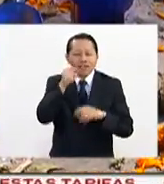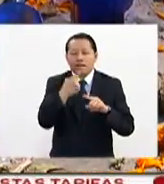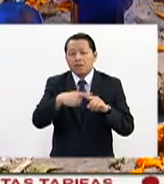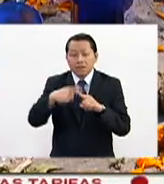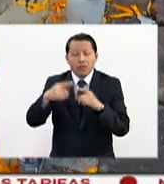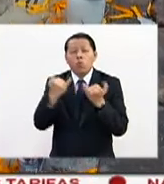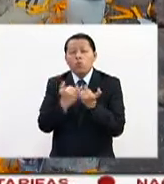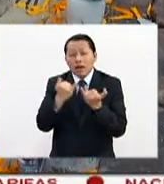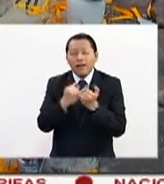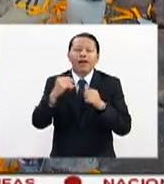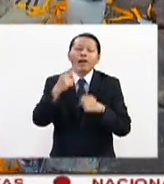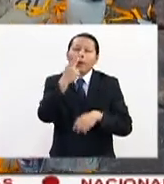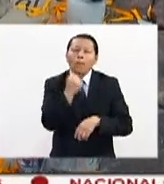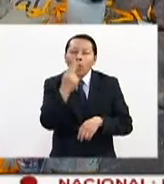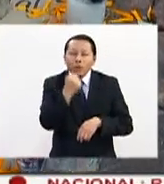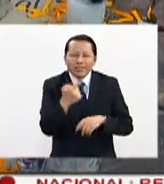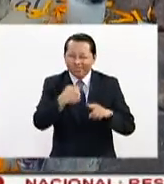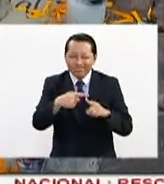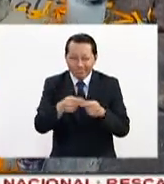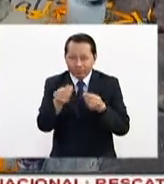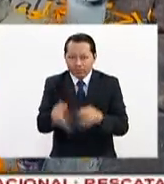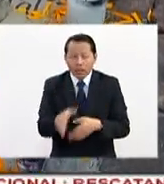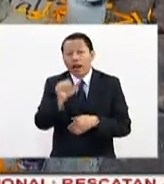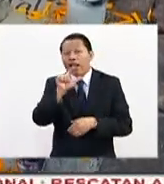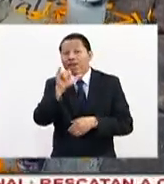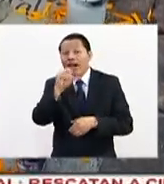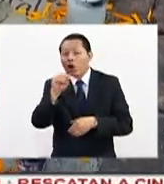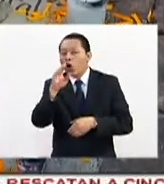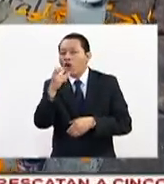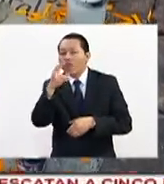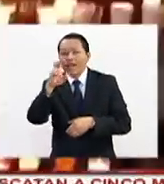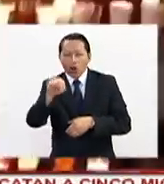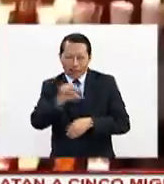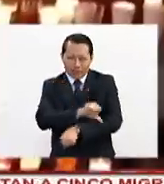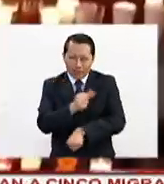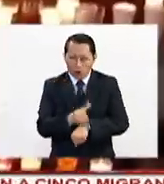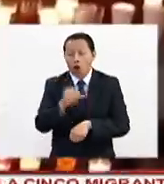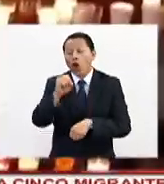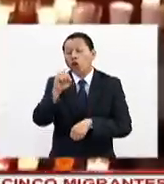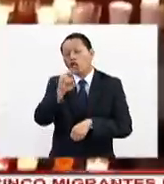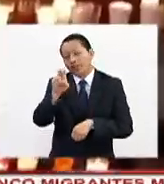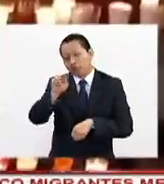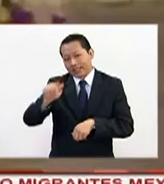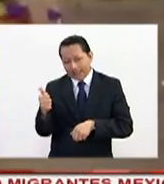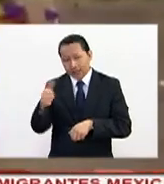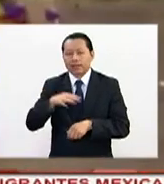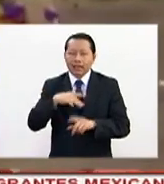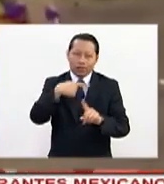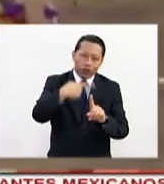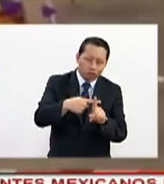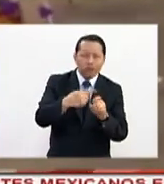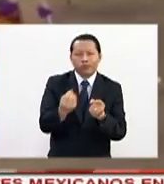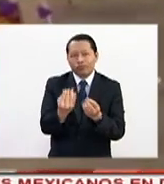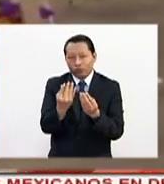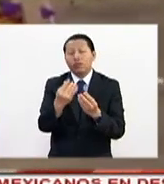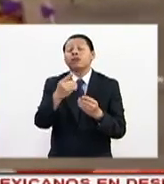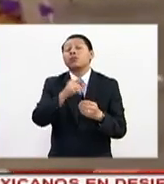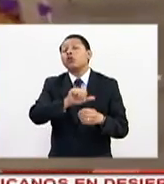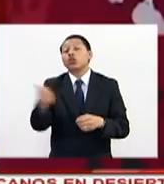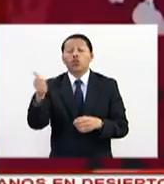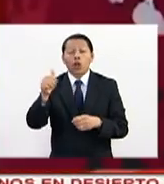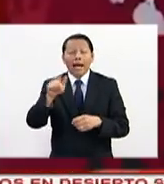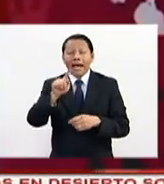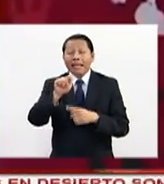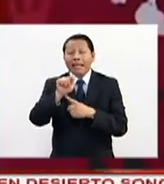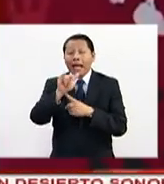los niños que fallecieron ahí. En Álvaro Obregón 286 se formó una cruz con veladoras y flores, mientras que en el multifamiliar de Tlalpan